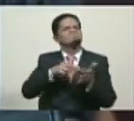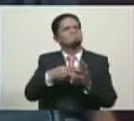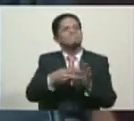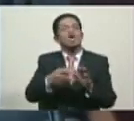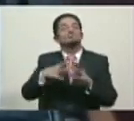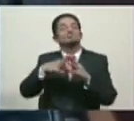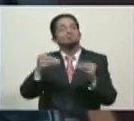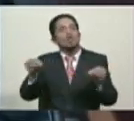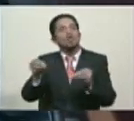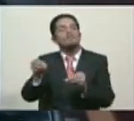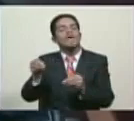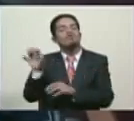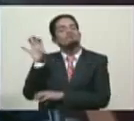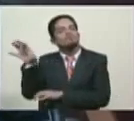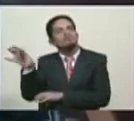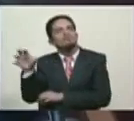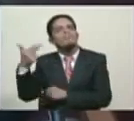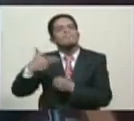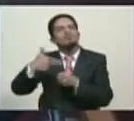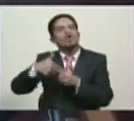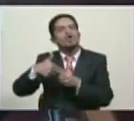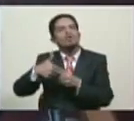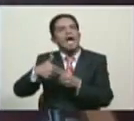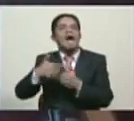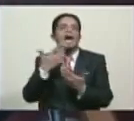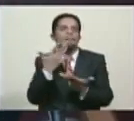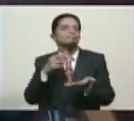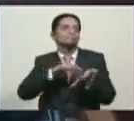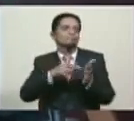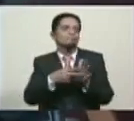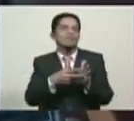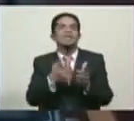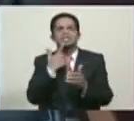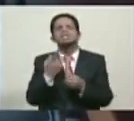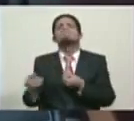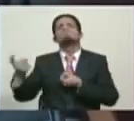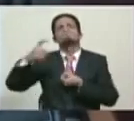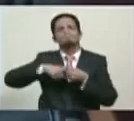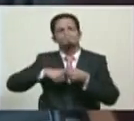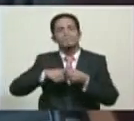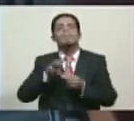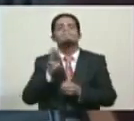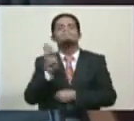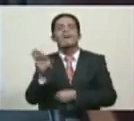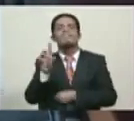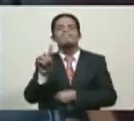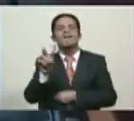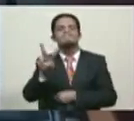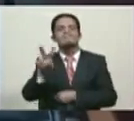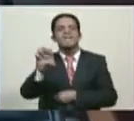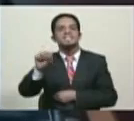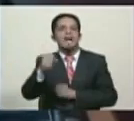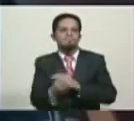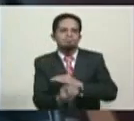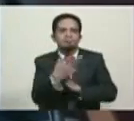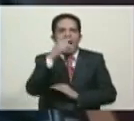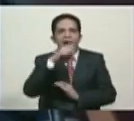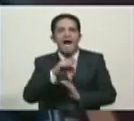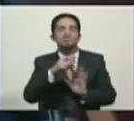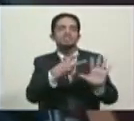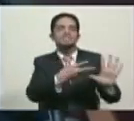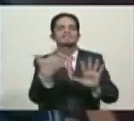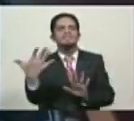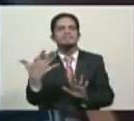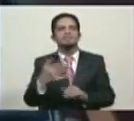empresas transnacionales existentes en filiales de Petróleos de Venezuela que crearon en 1975. El